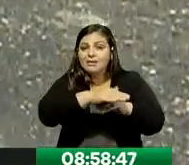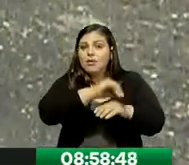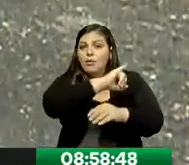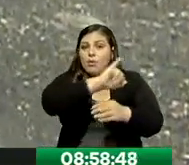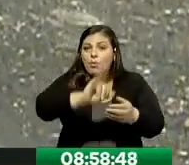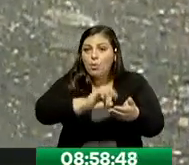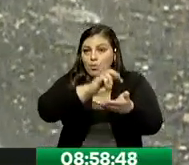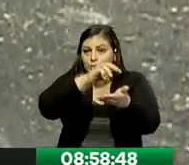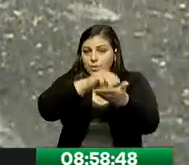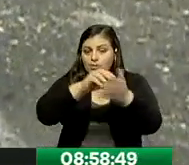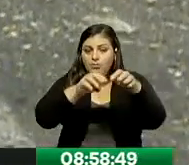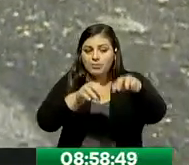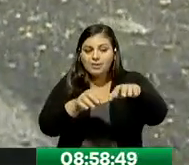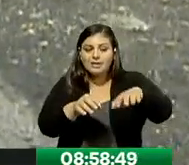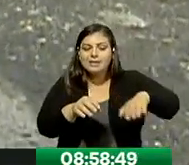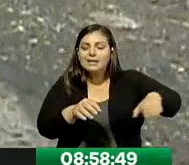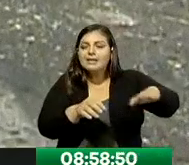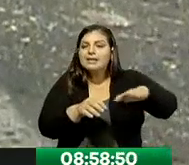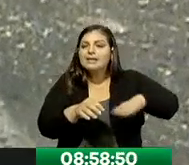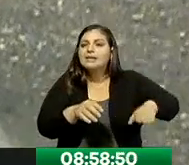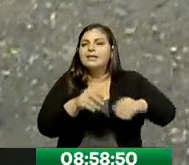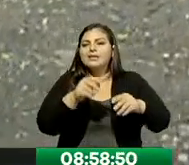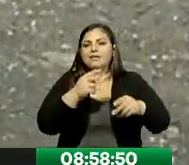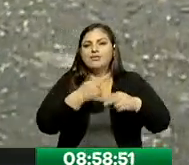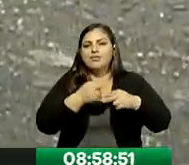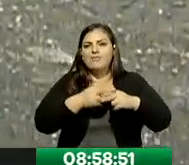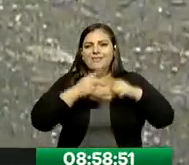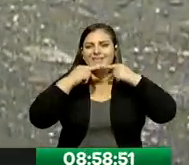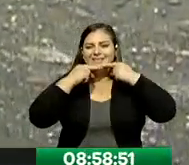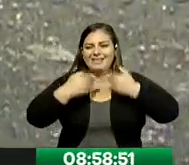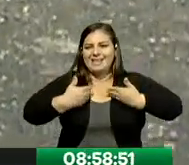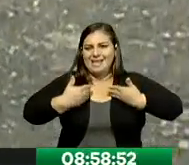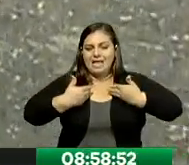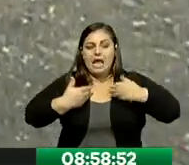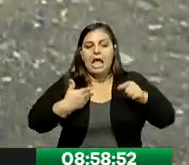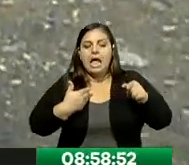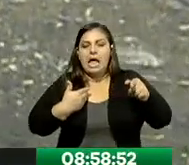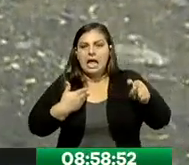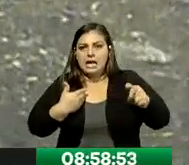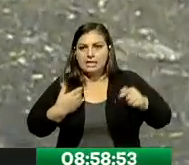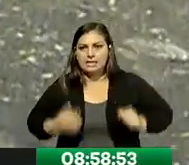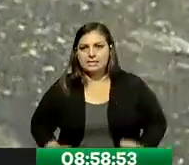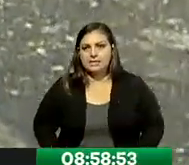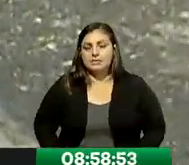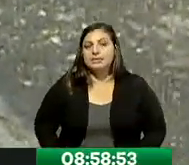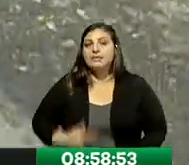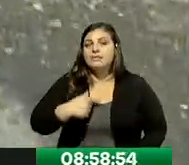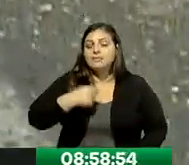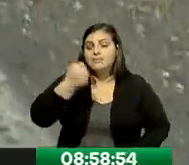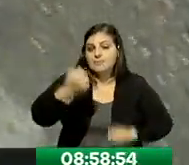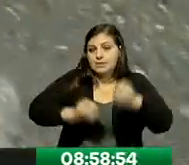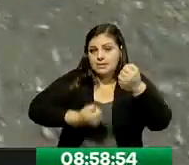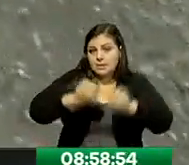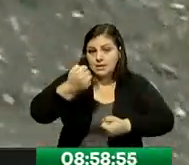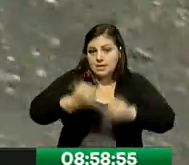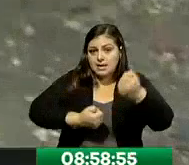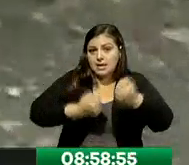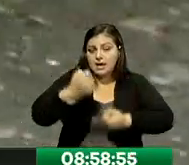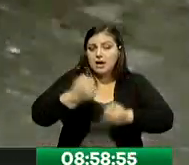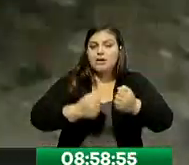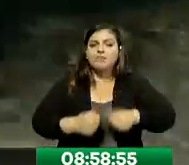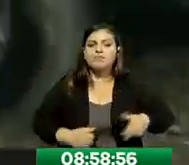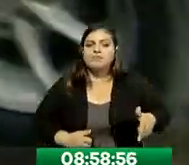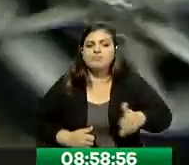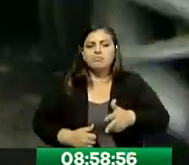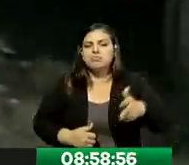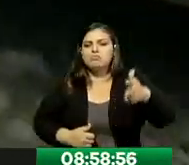hijas, a dejar al colegio, a dejar a la escuela. ¿Este es su carrito? Ella es mi carrito, exactamente. Tiene ya un problema en la amortiguación. Y esto